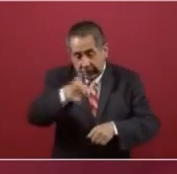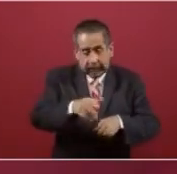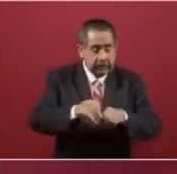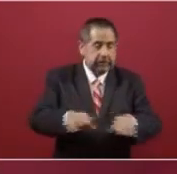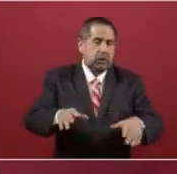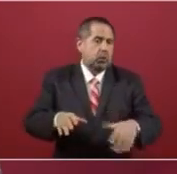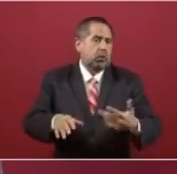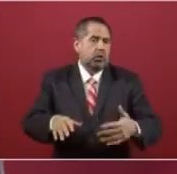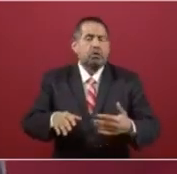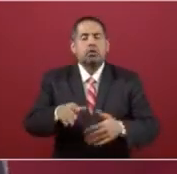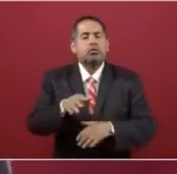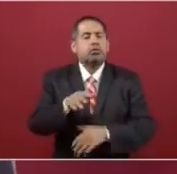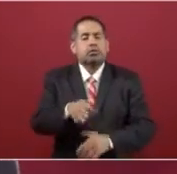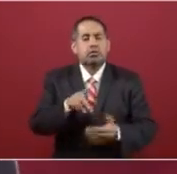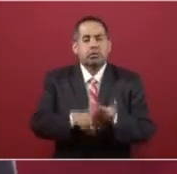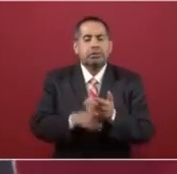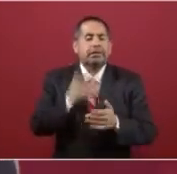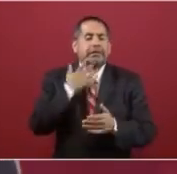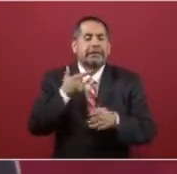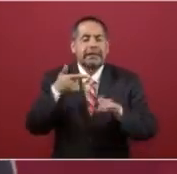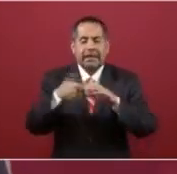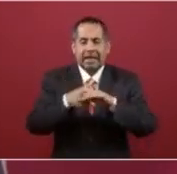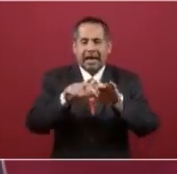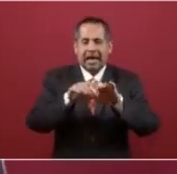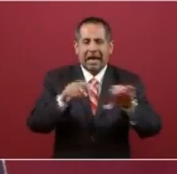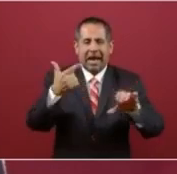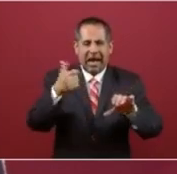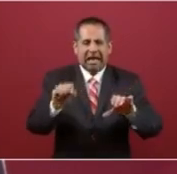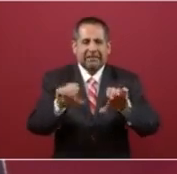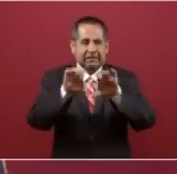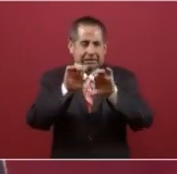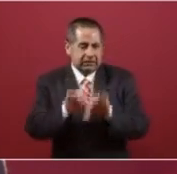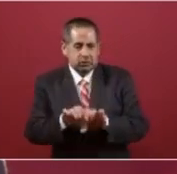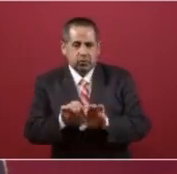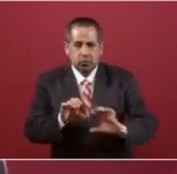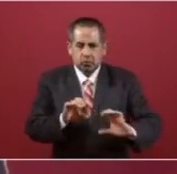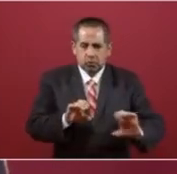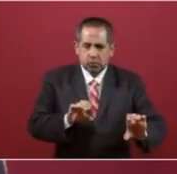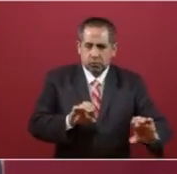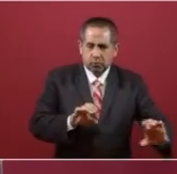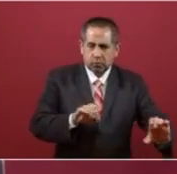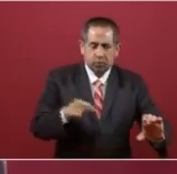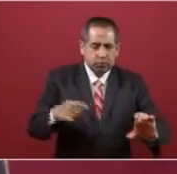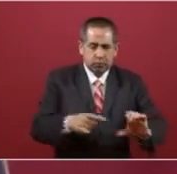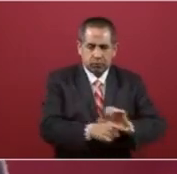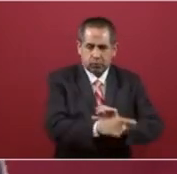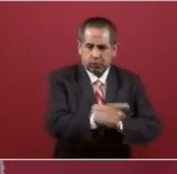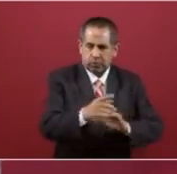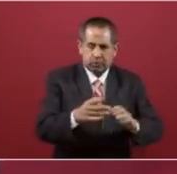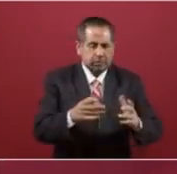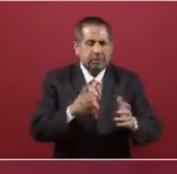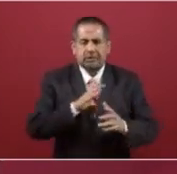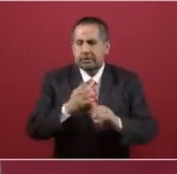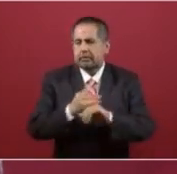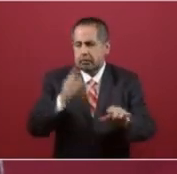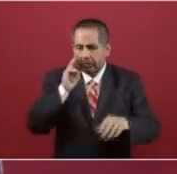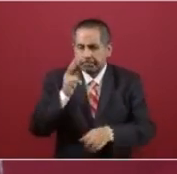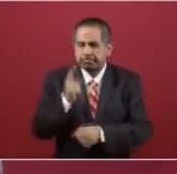el primer mandatario aseguró que su administración quiere la inversión nacional y extranjera. Y no es